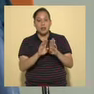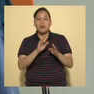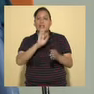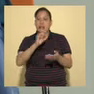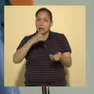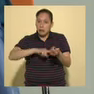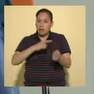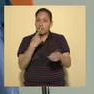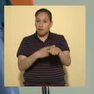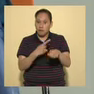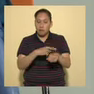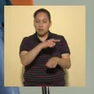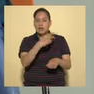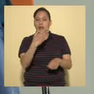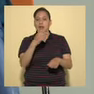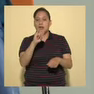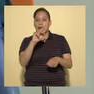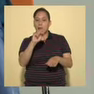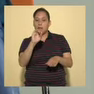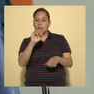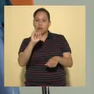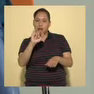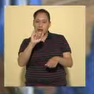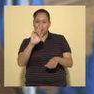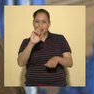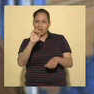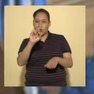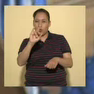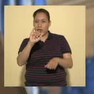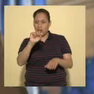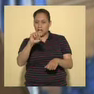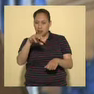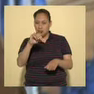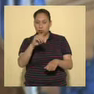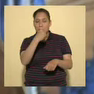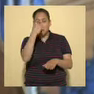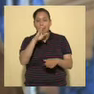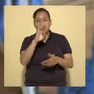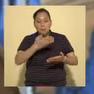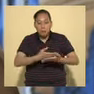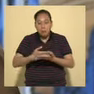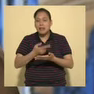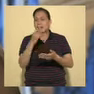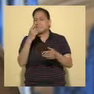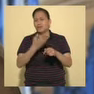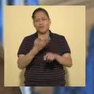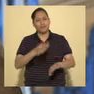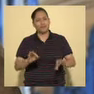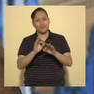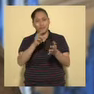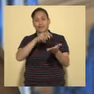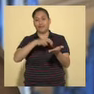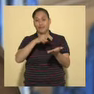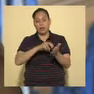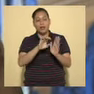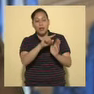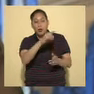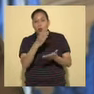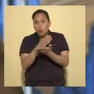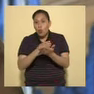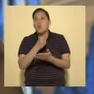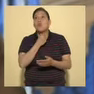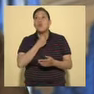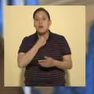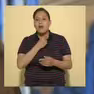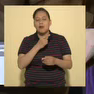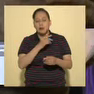hipotiroidismo neonatal es importante corregirlo, y si tú tienes una corrección temprana vamos a tener